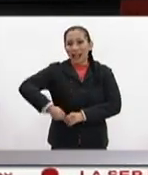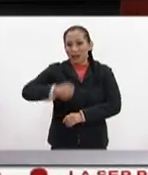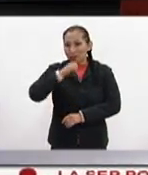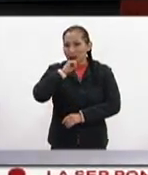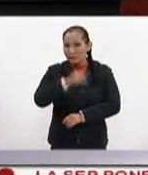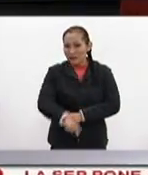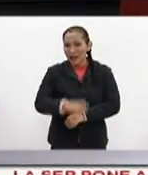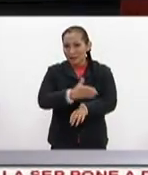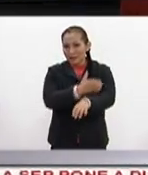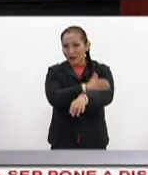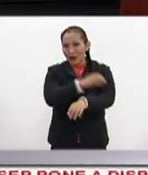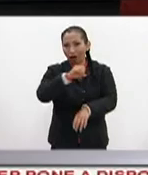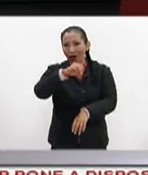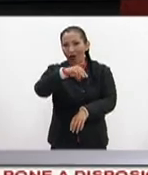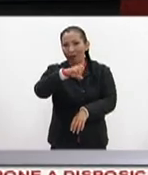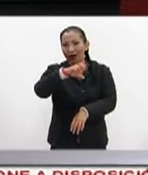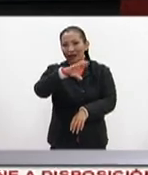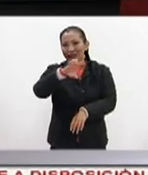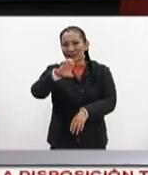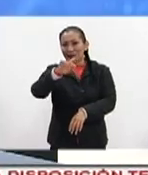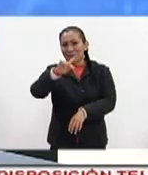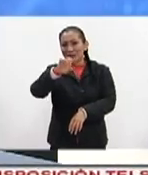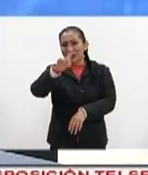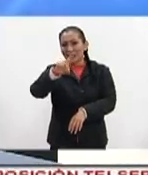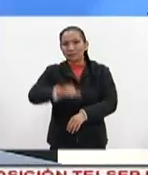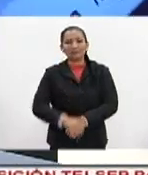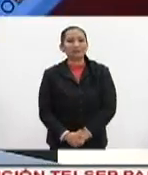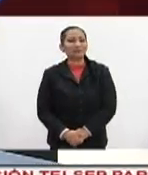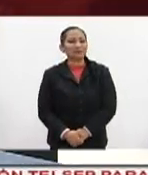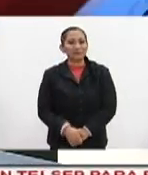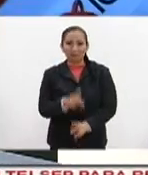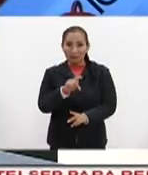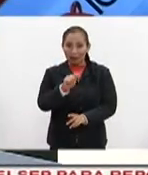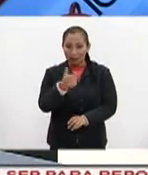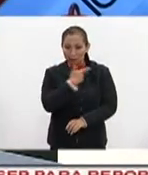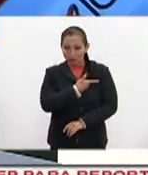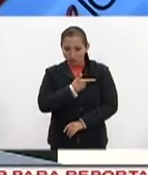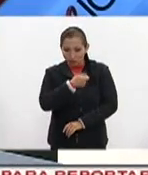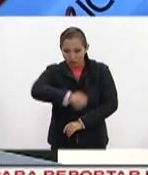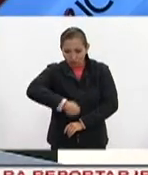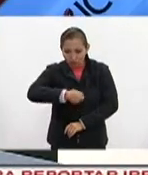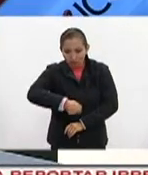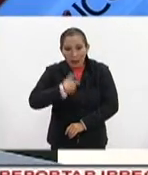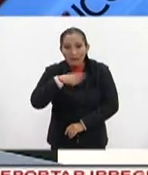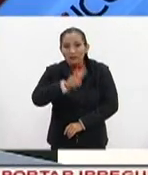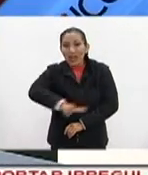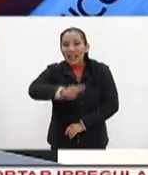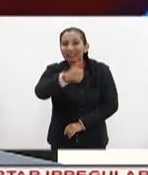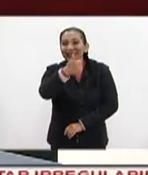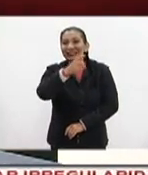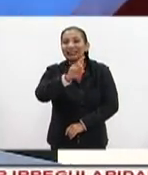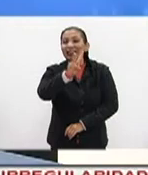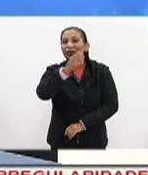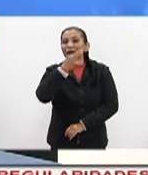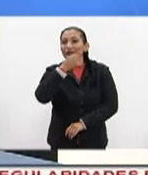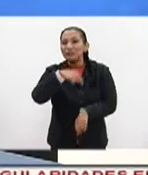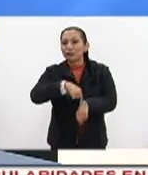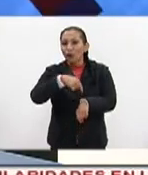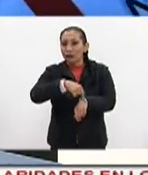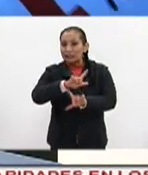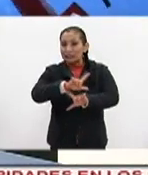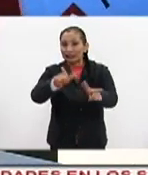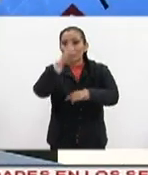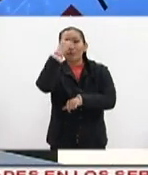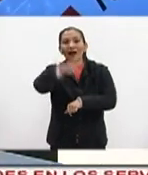como cada mañana, a mi compañero Omar Cepeda. Omar. Así es, Pati, me da mucho gusto saludarte esta mañana de viernes. Son las 6:32.